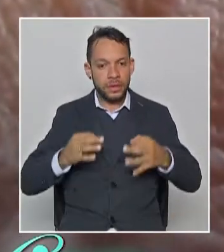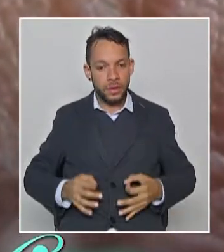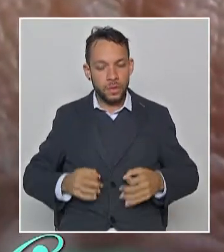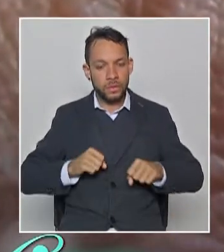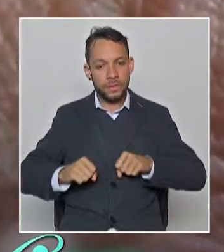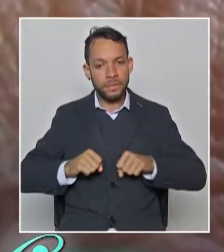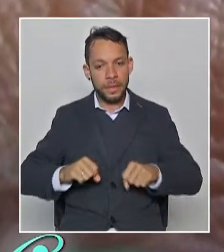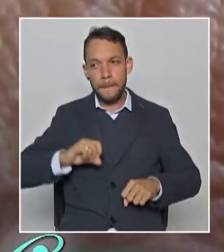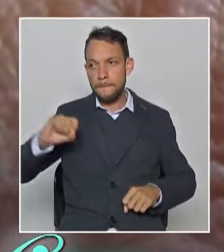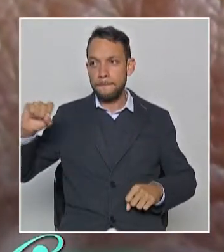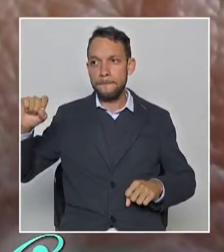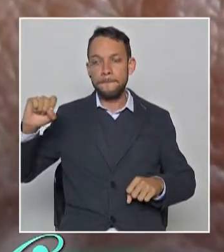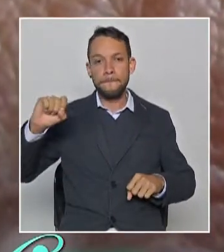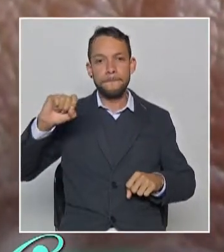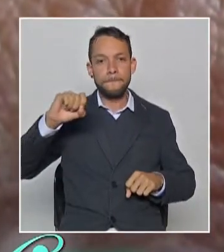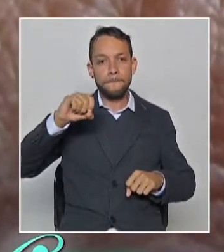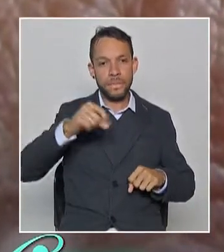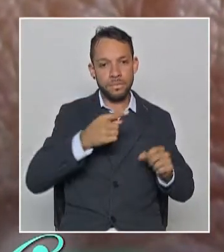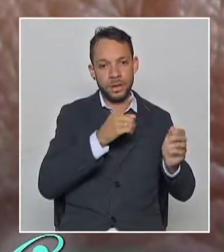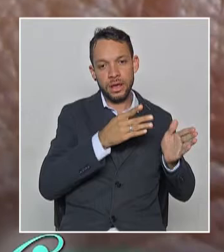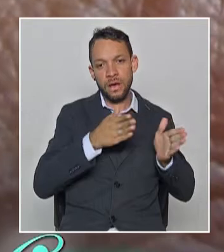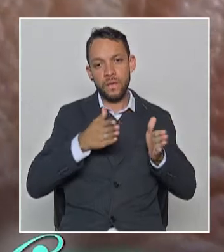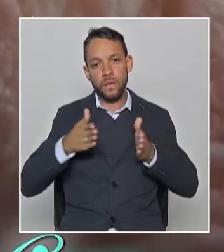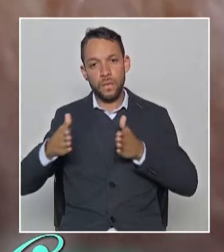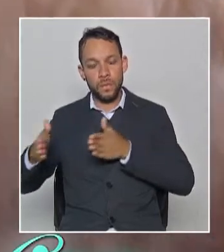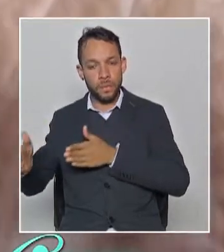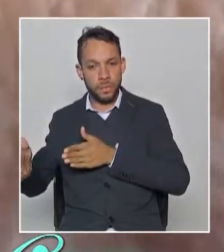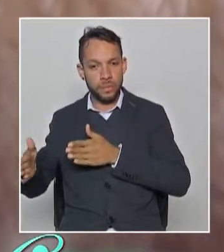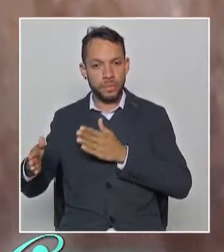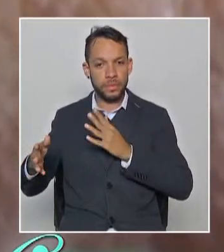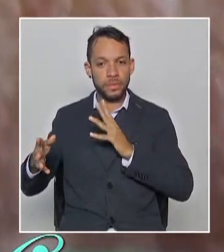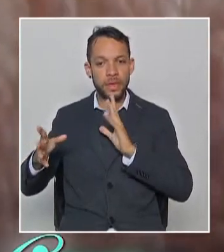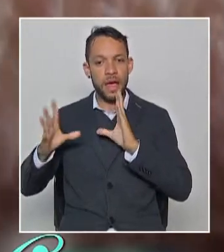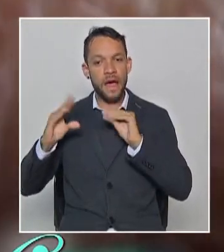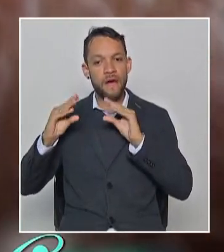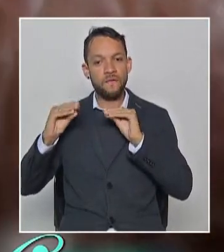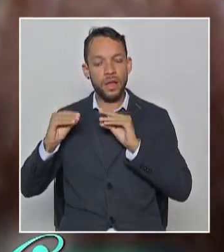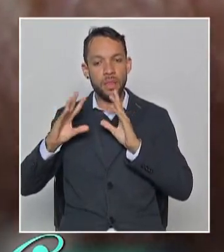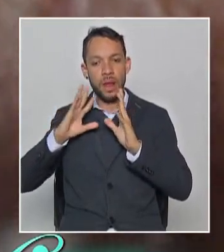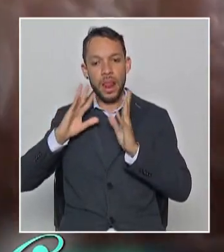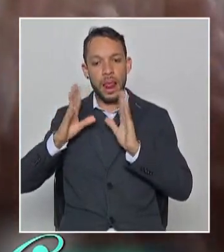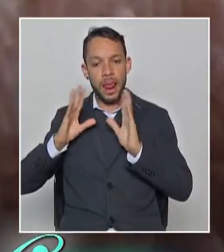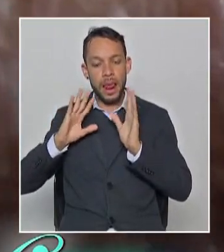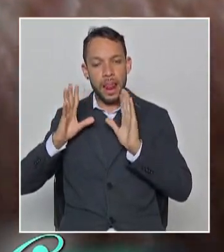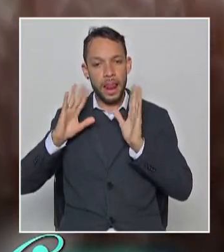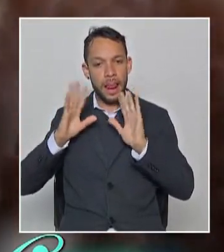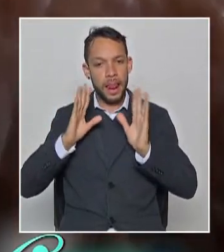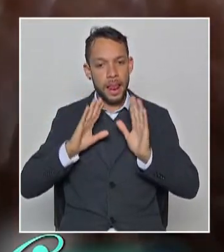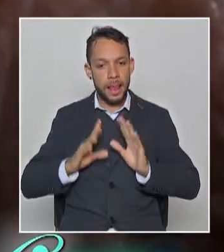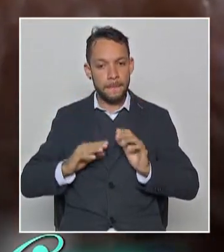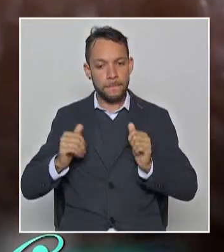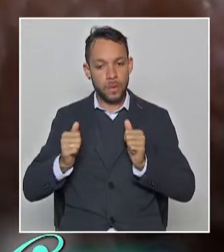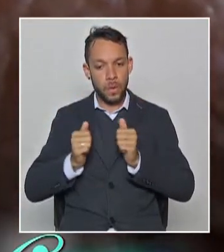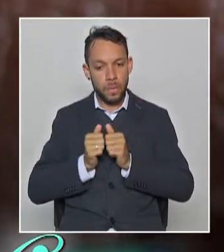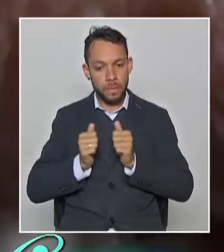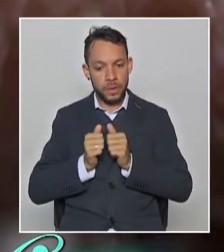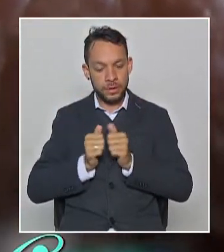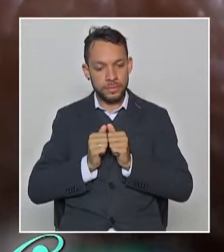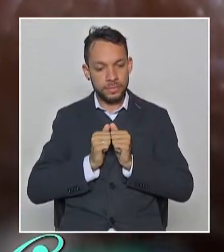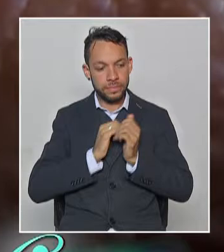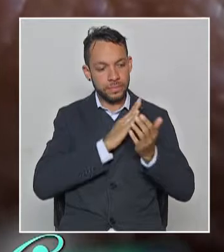tanto, la primera sección fue una sección de conversación, de hablar conmigo y